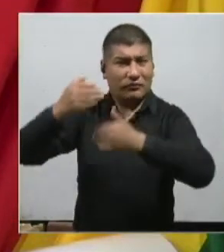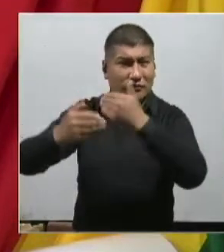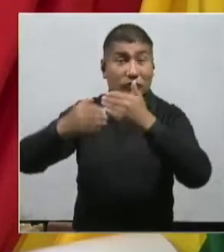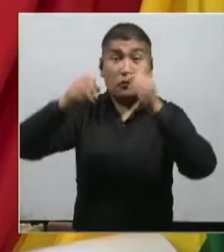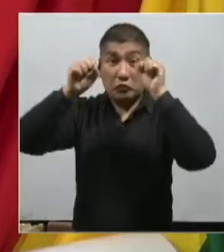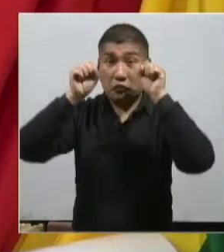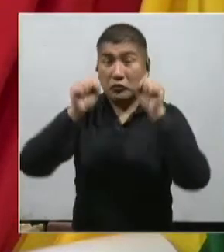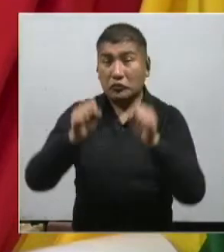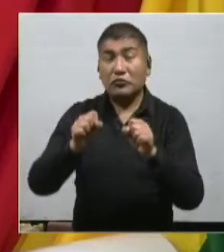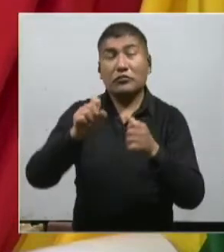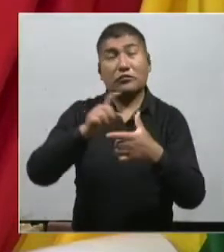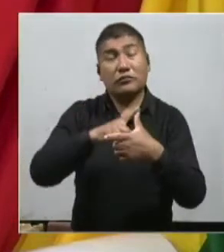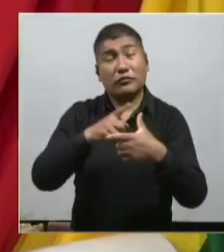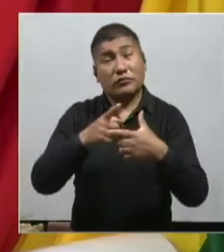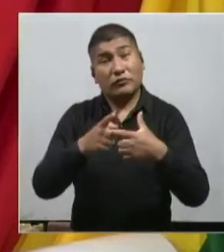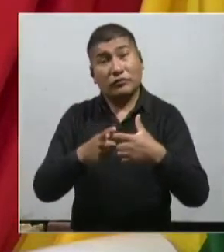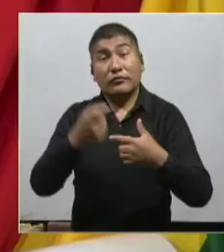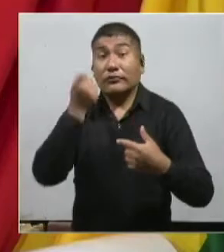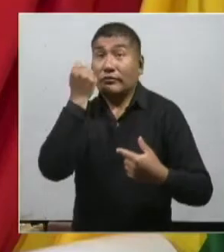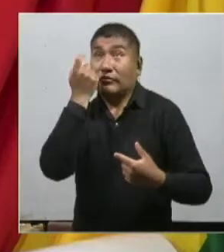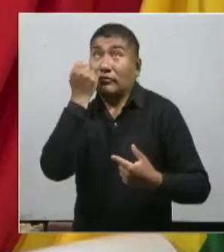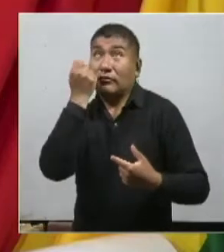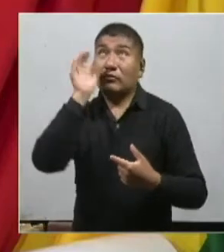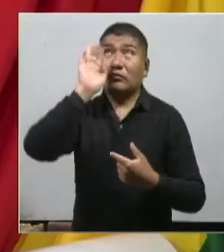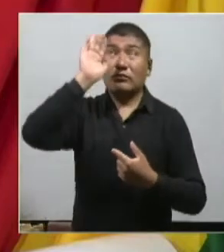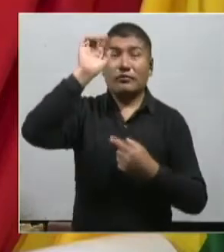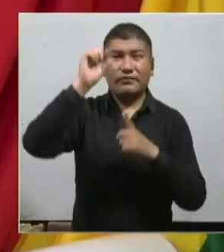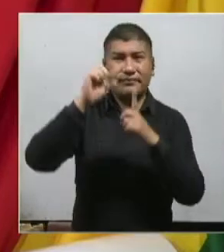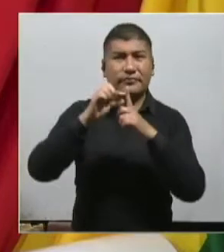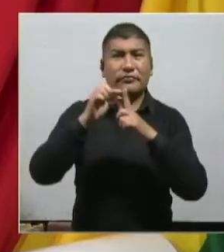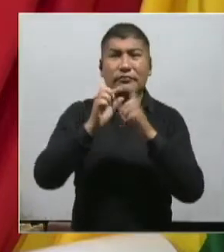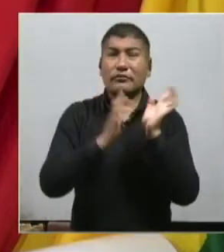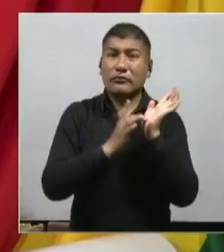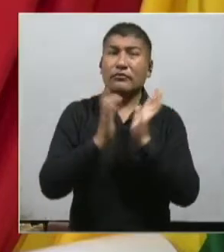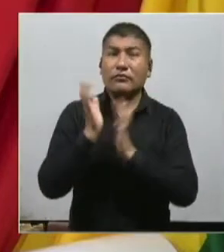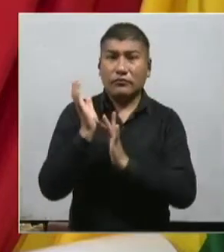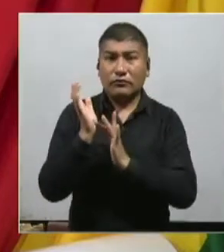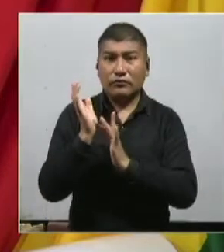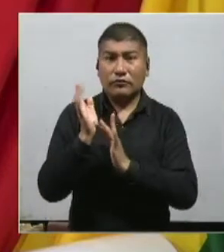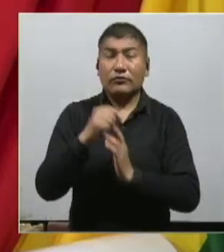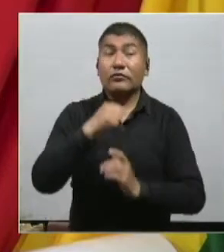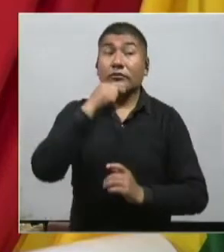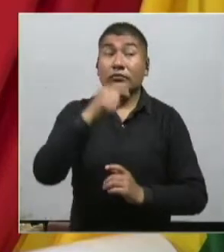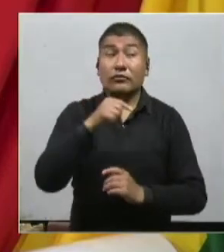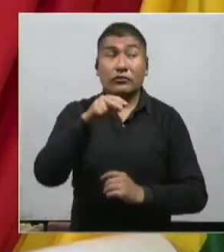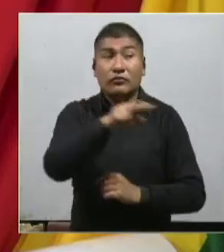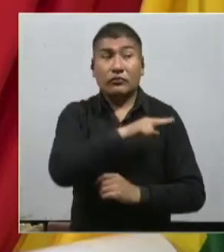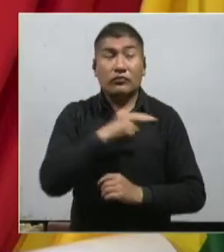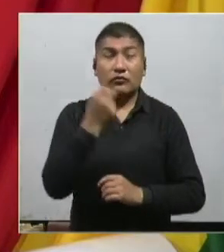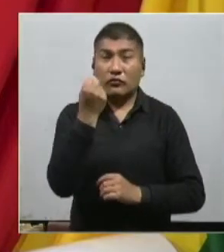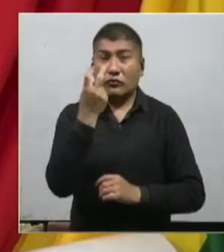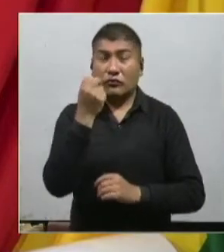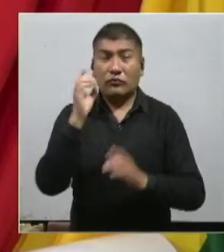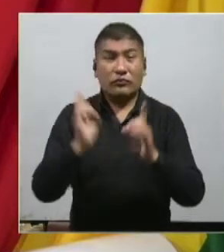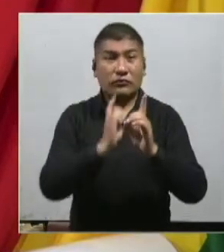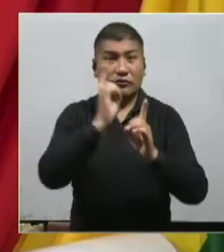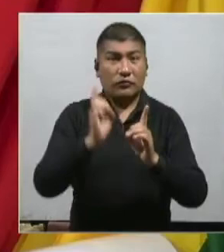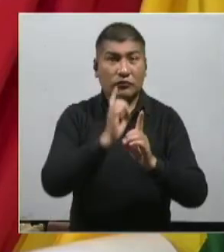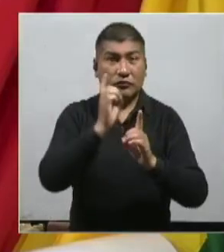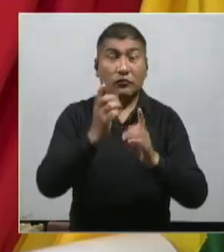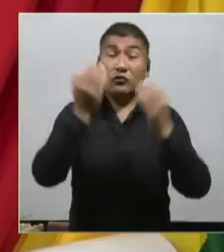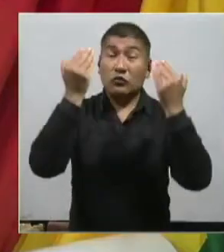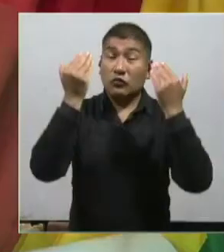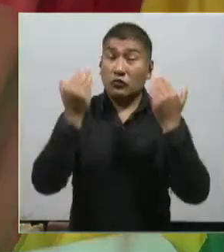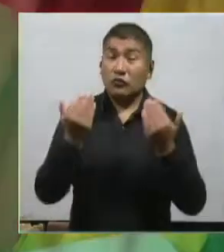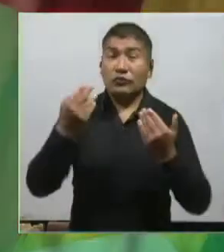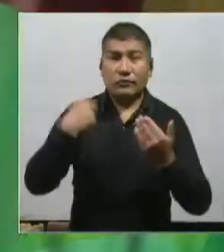Podemos, por tanto, entender la palabra de Jesús, que dice a sus discípulos y nos dice también hoy